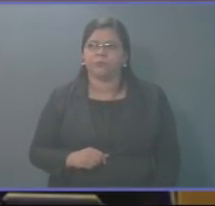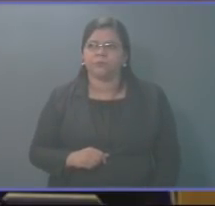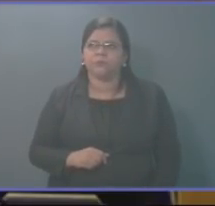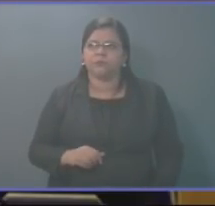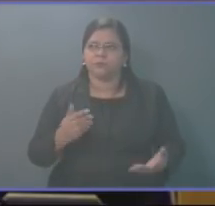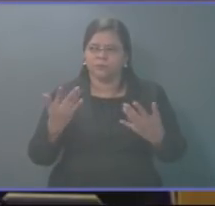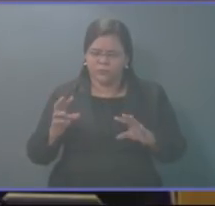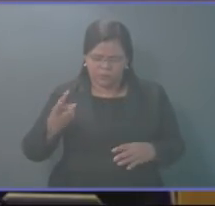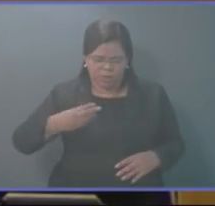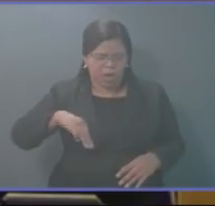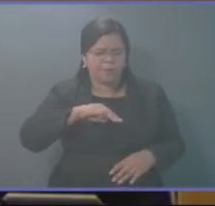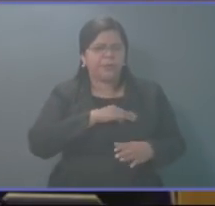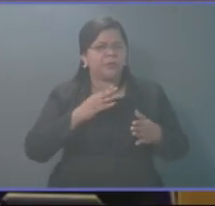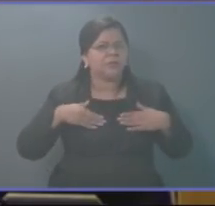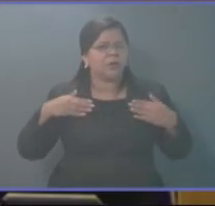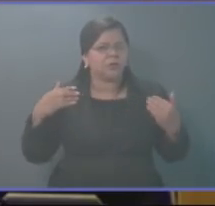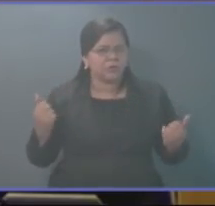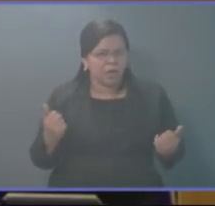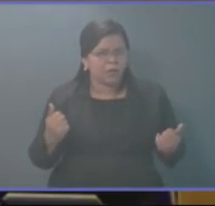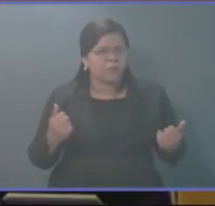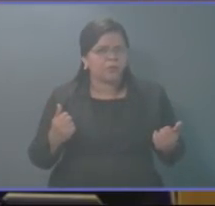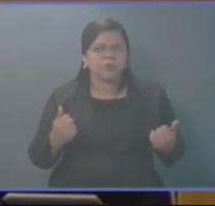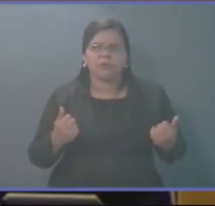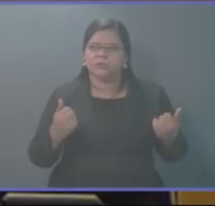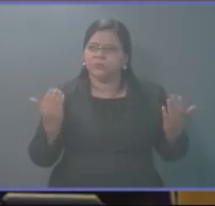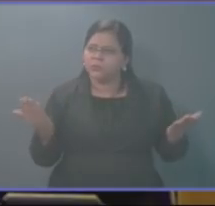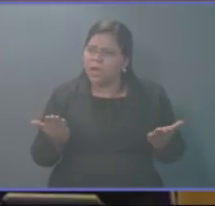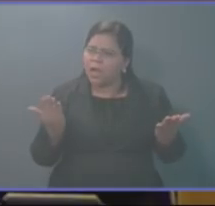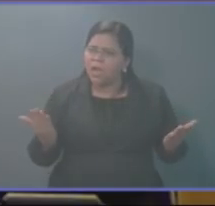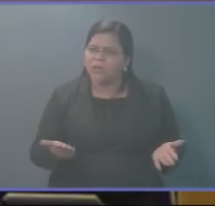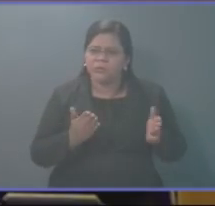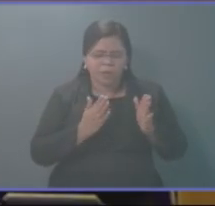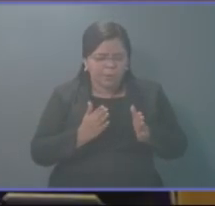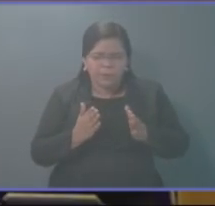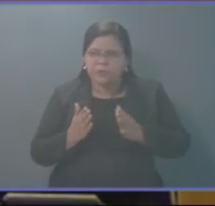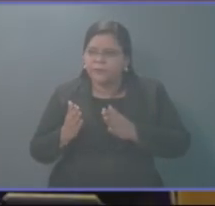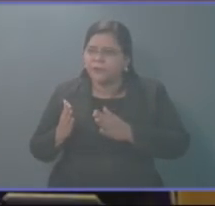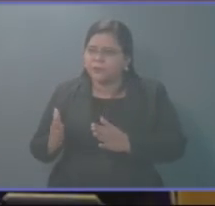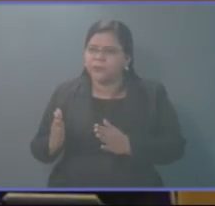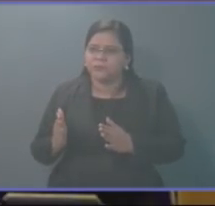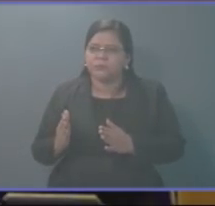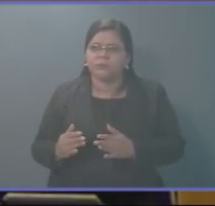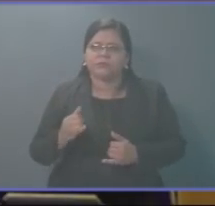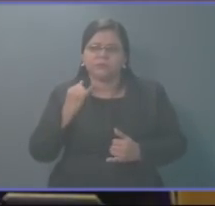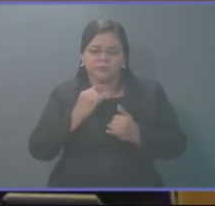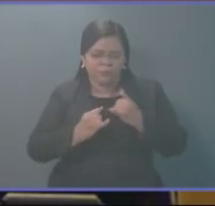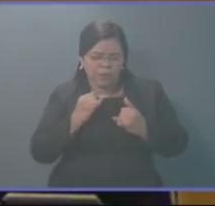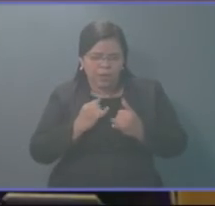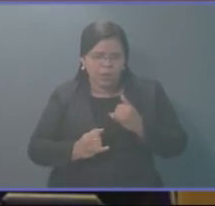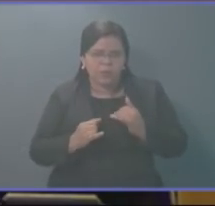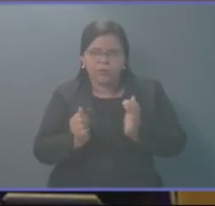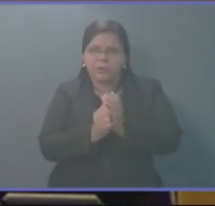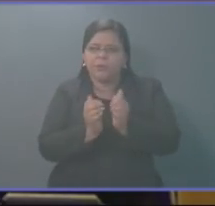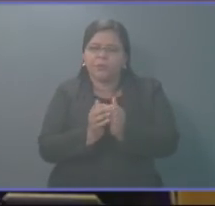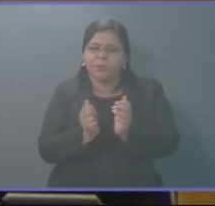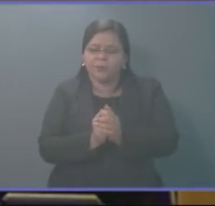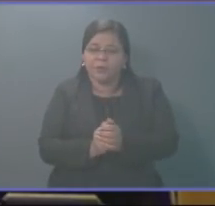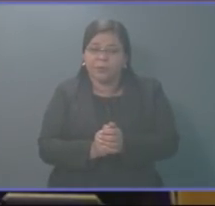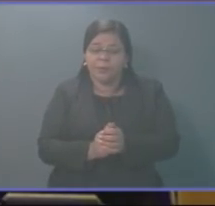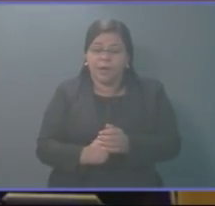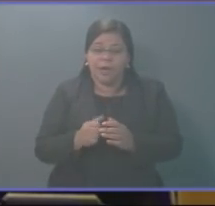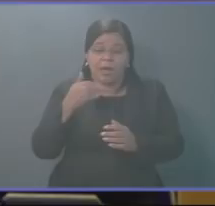¿Desarrolló el Ministerio de Salud algún plan de contingencial ante la última crisis de salud pública generada en